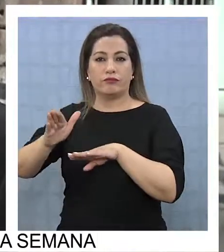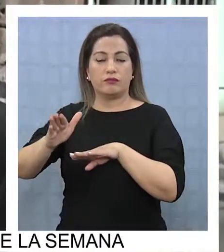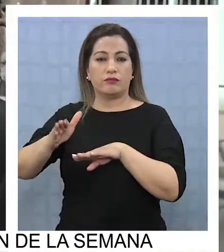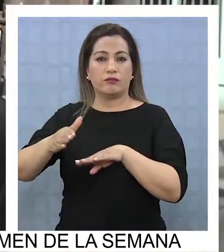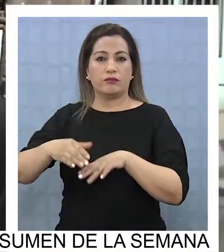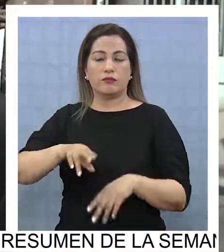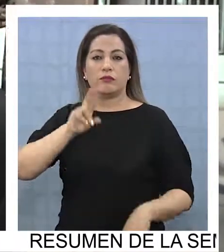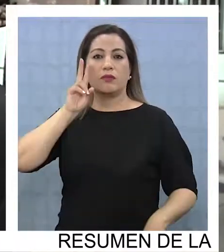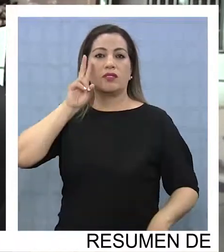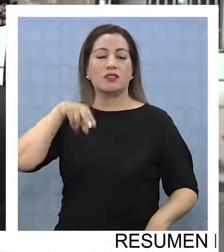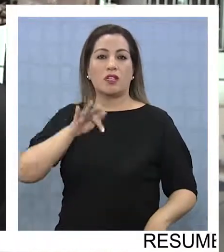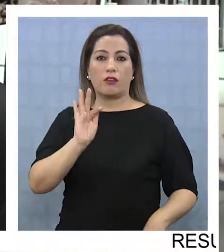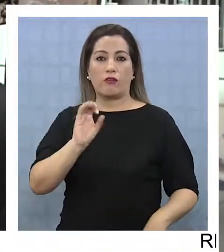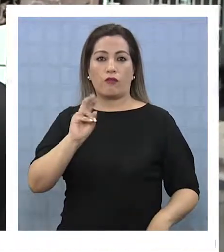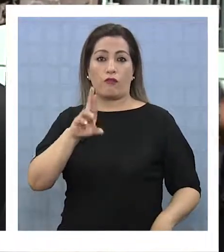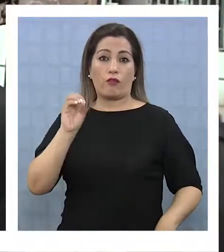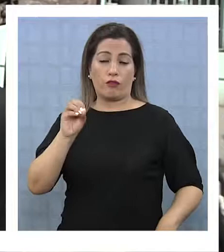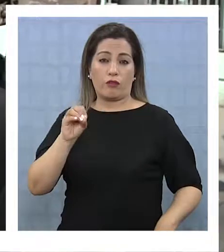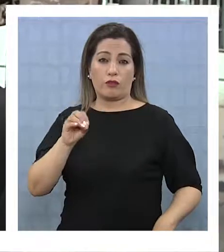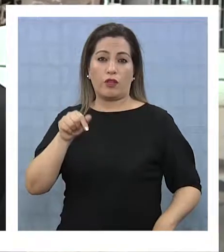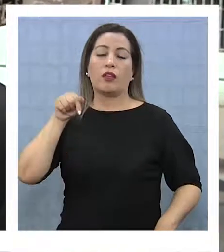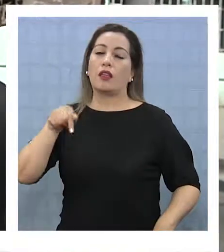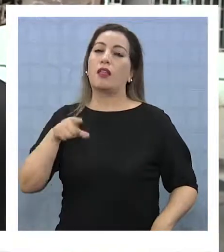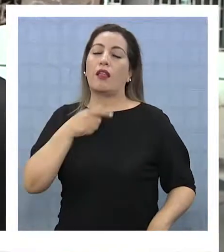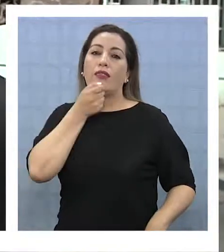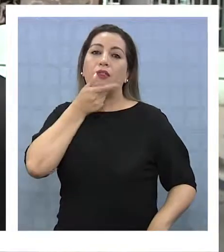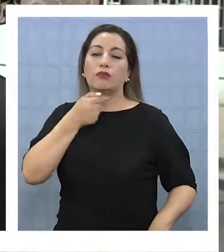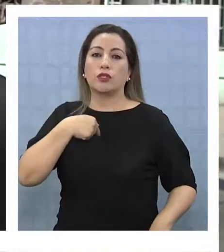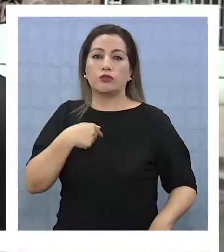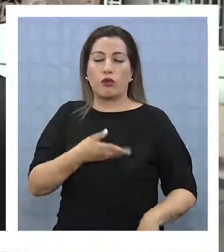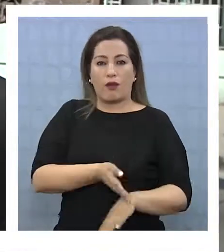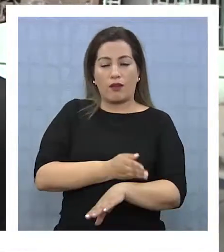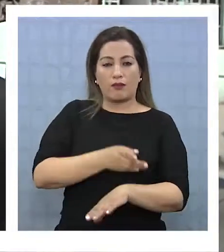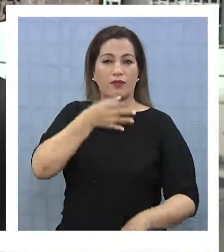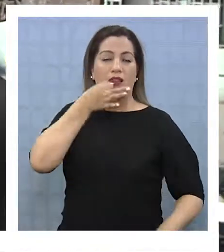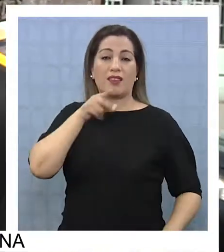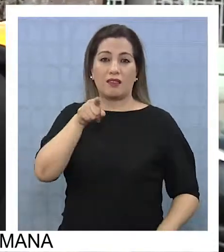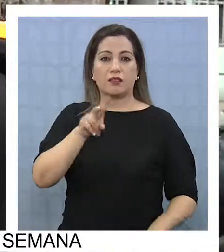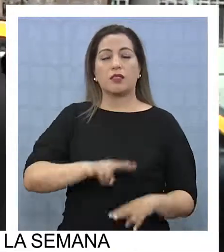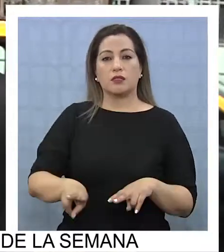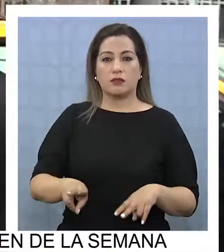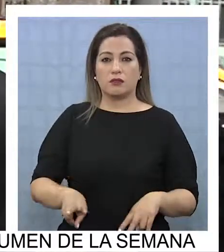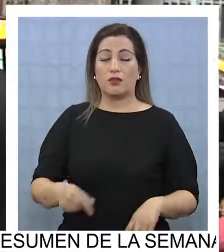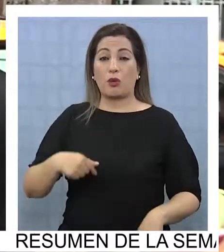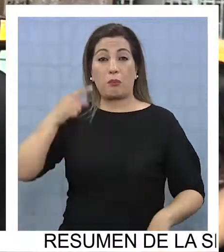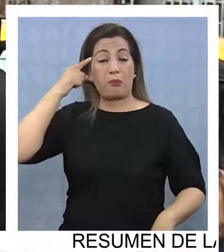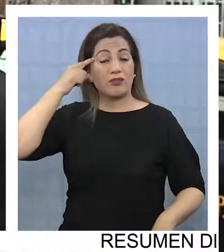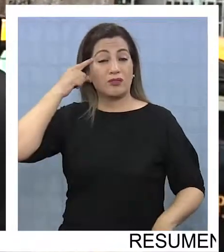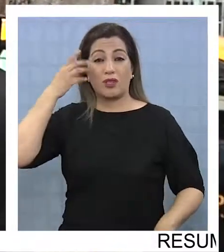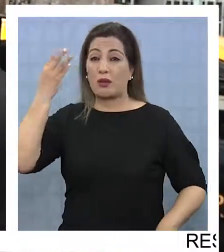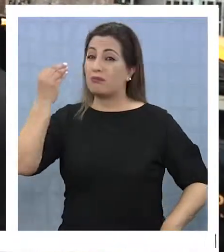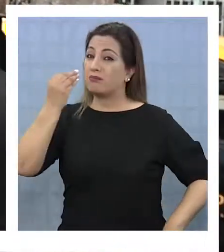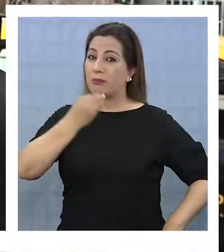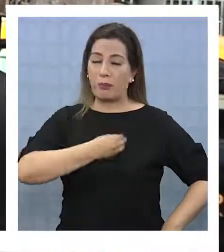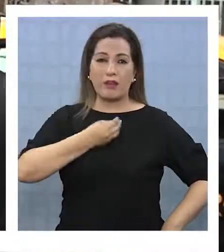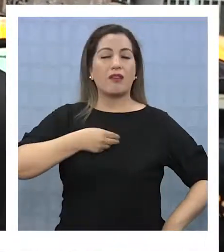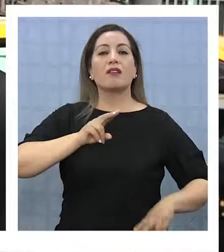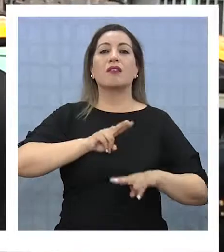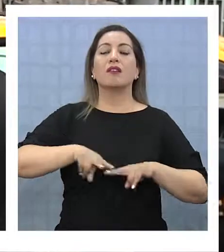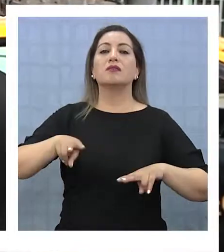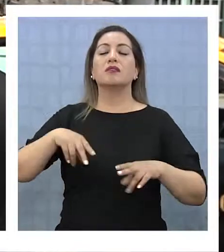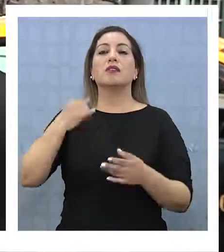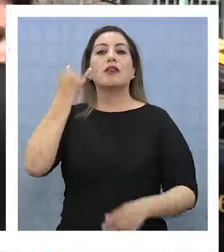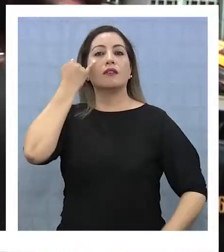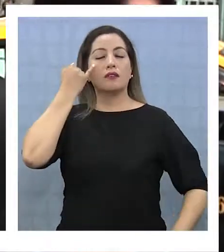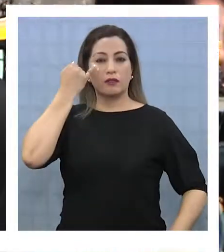yo quedara sin foro gremial y poder acallar, digamos, las denuncias que estaba realizando. Una situación que nos parece sumamente lamentable, que pase en el organismo